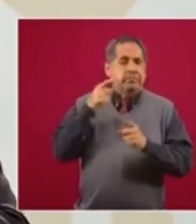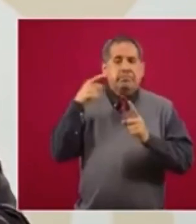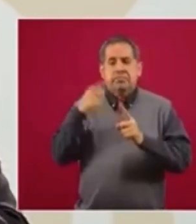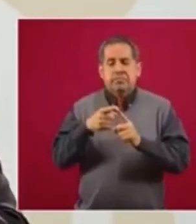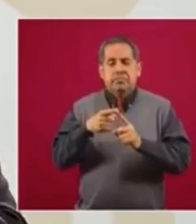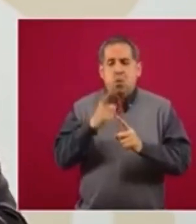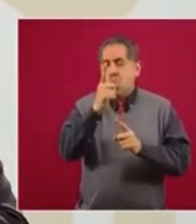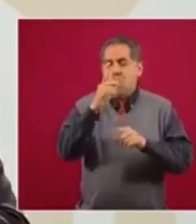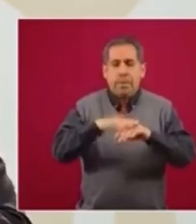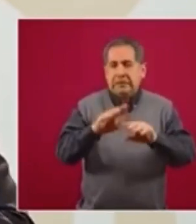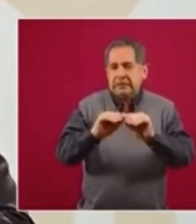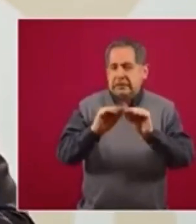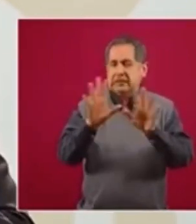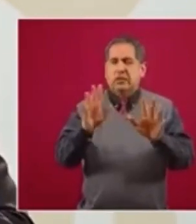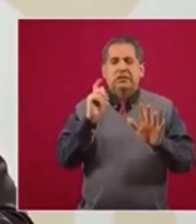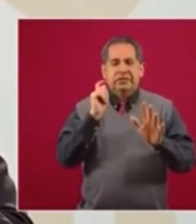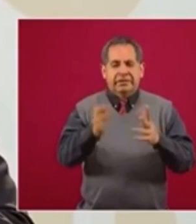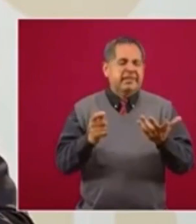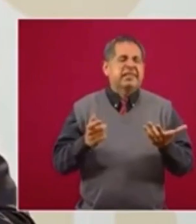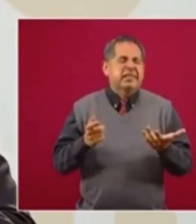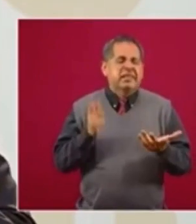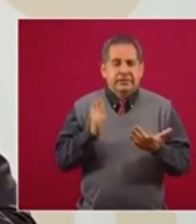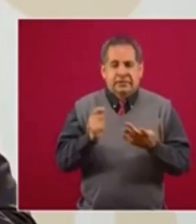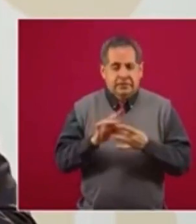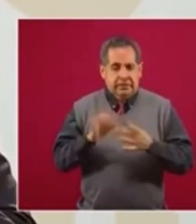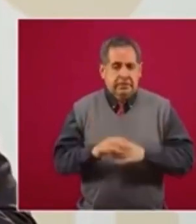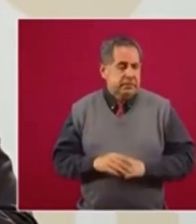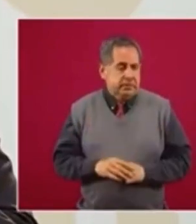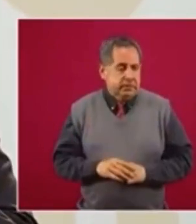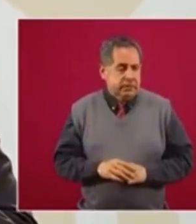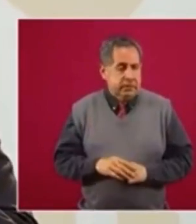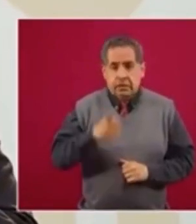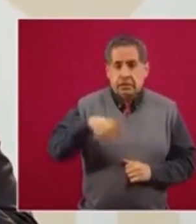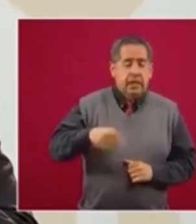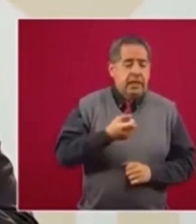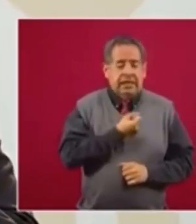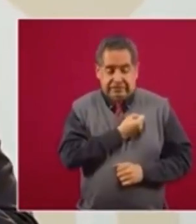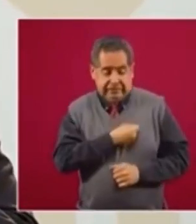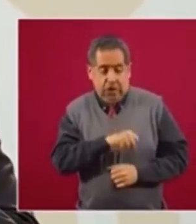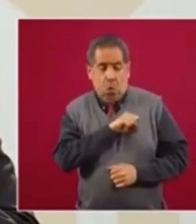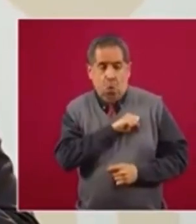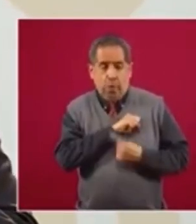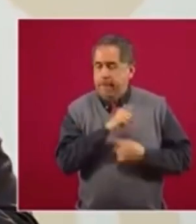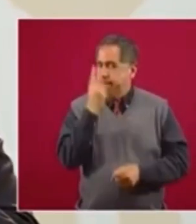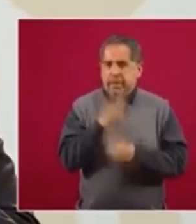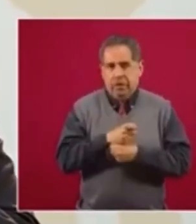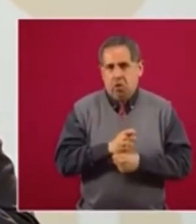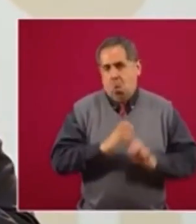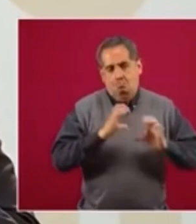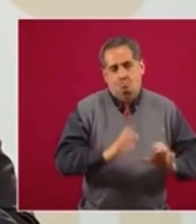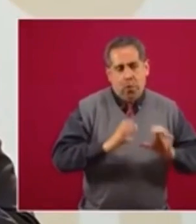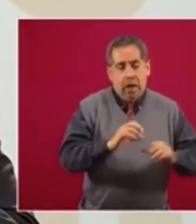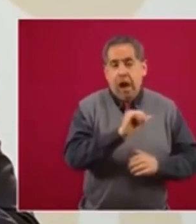un principio muy claro que fue el de cuidar la salud de nuestras niñas y niños, de